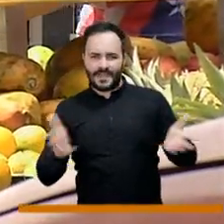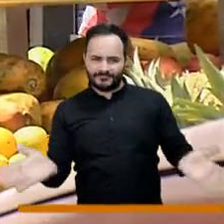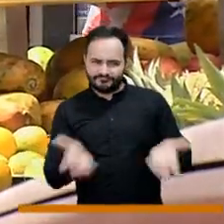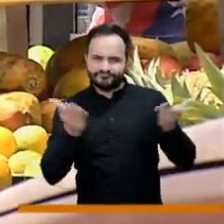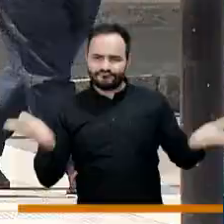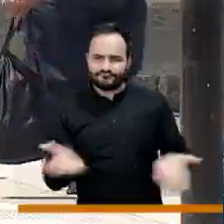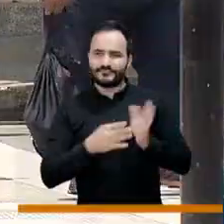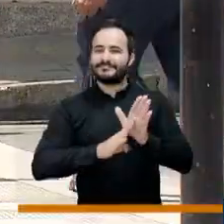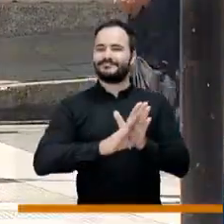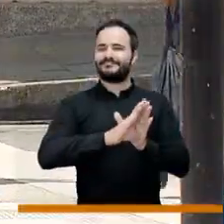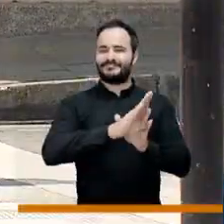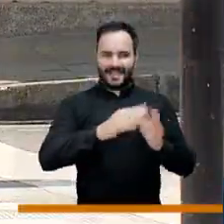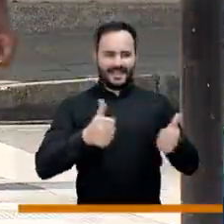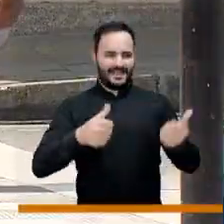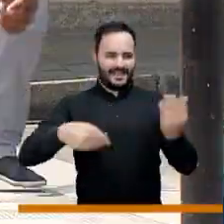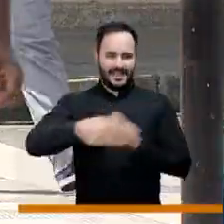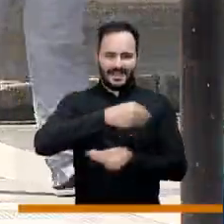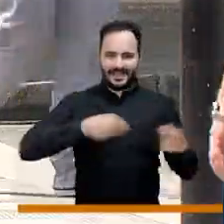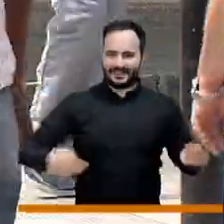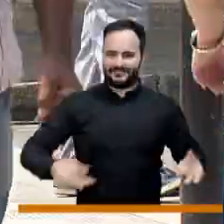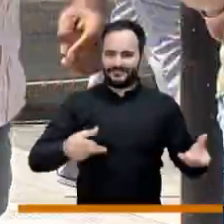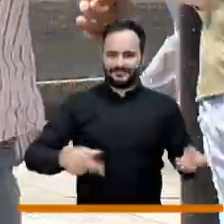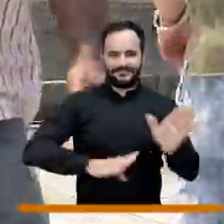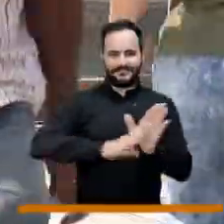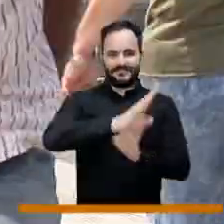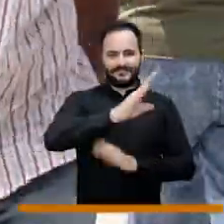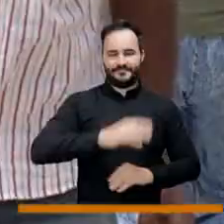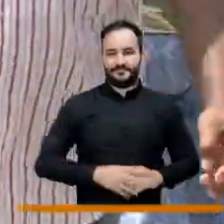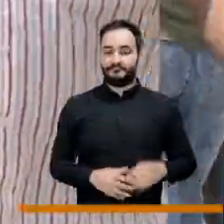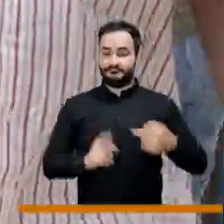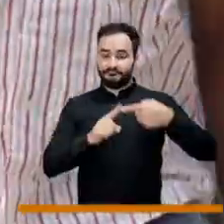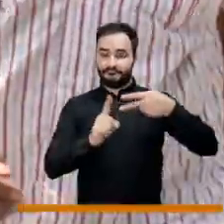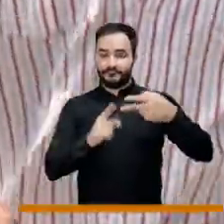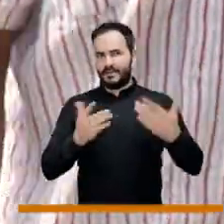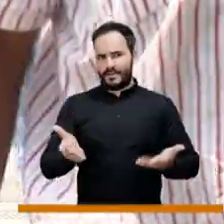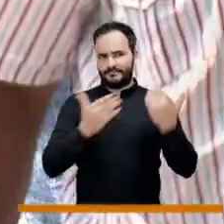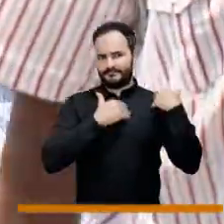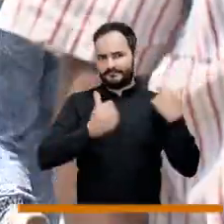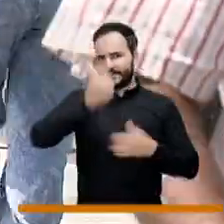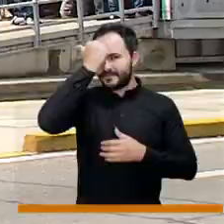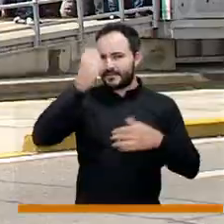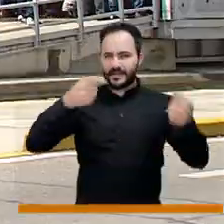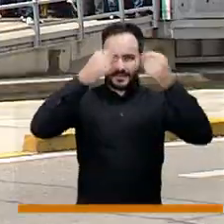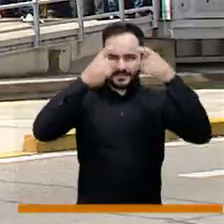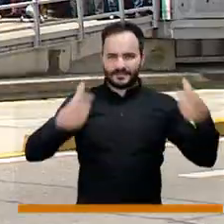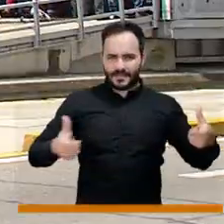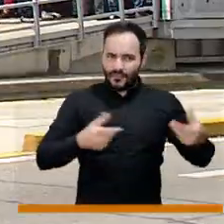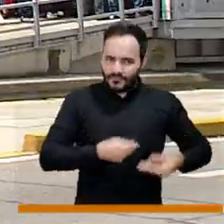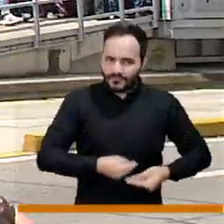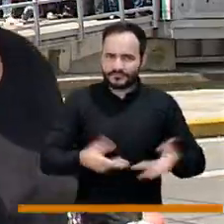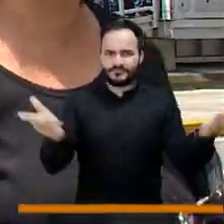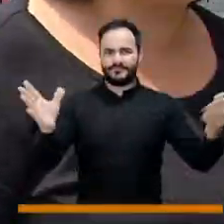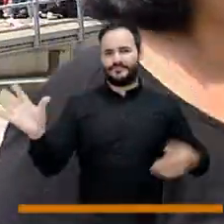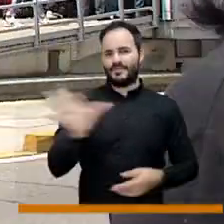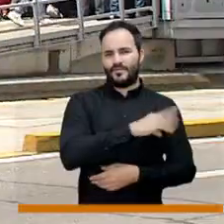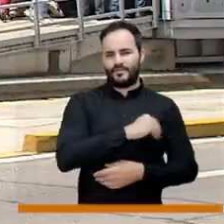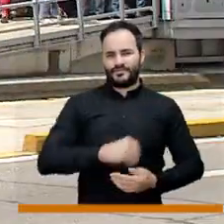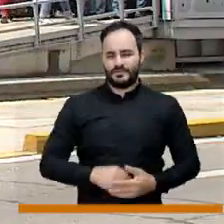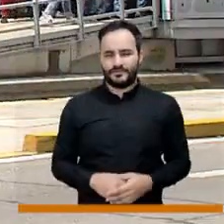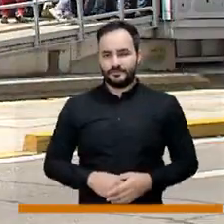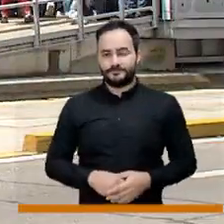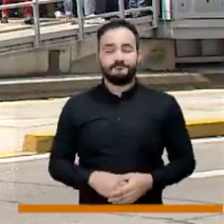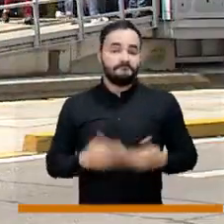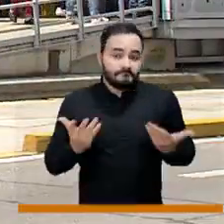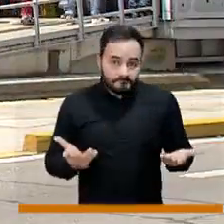ciudad mejor, en un país mejor. Esos son los dos grandes objetivos del Estado. Por eso yo creo que la mejor manera,